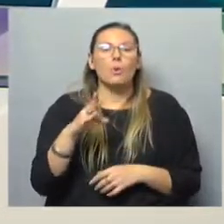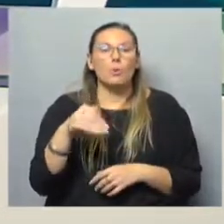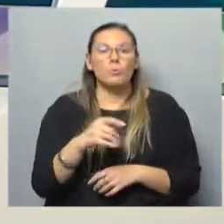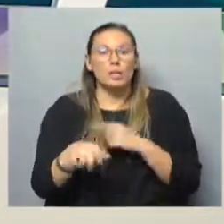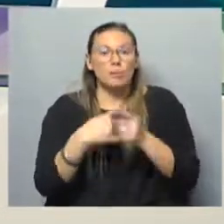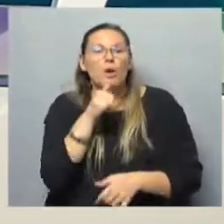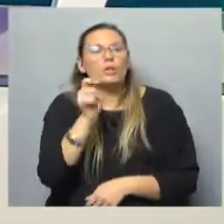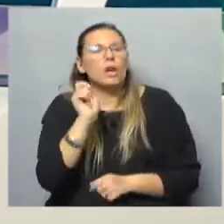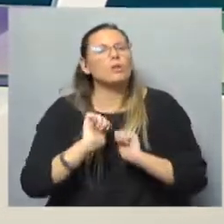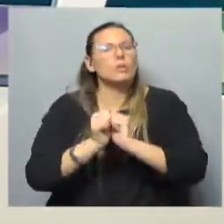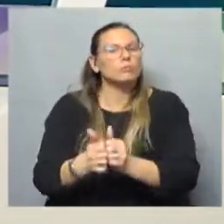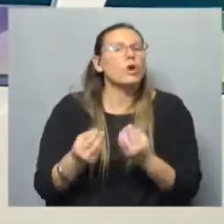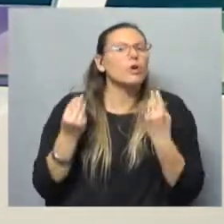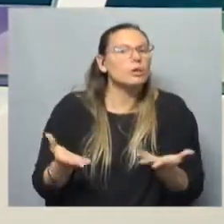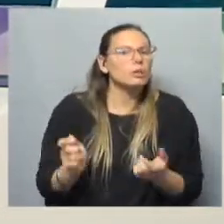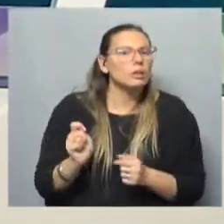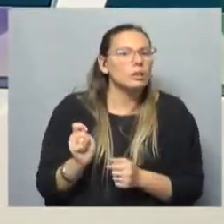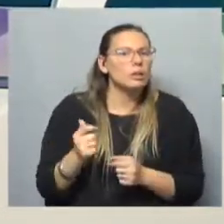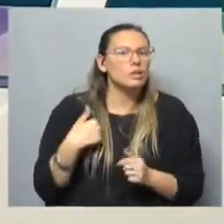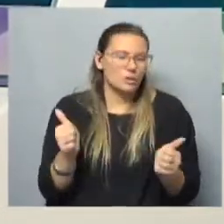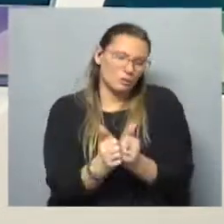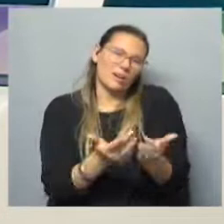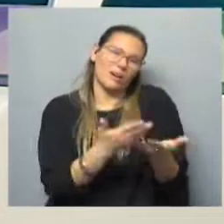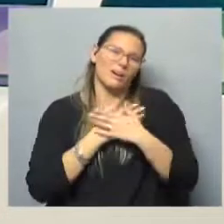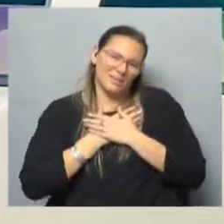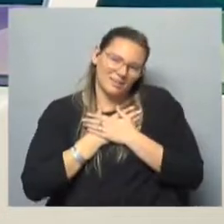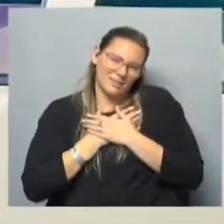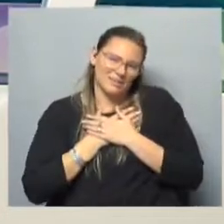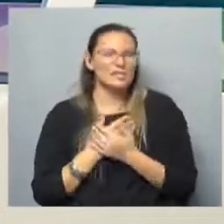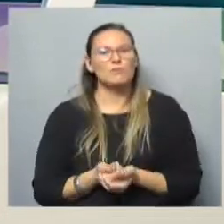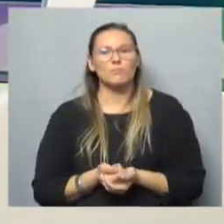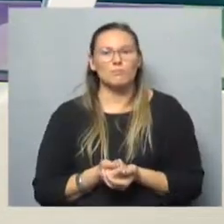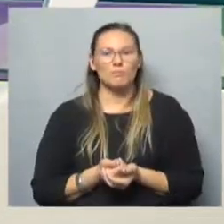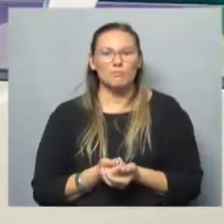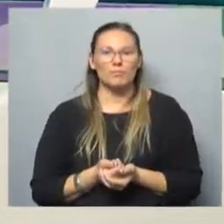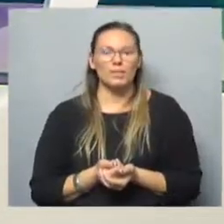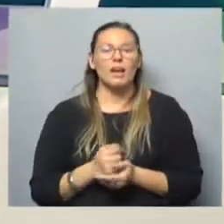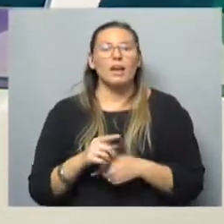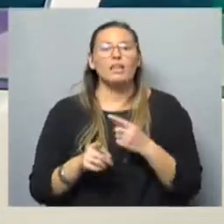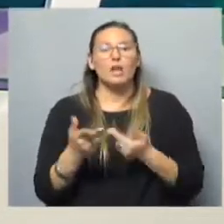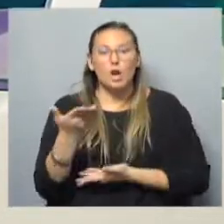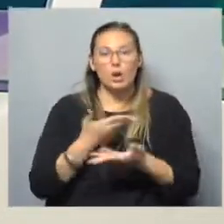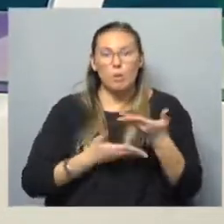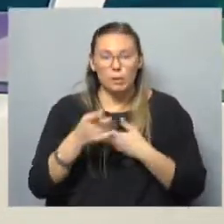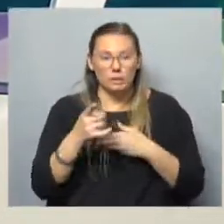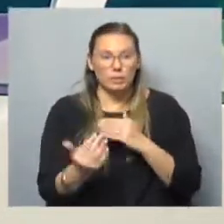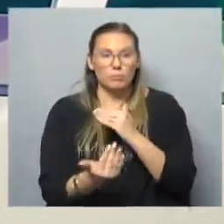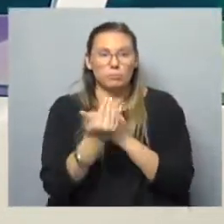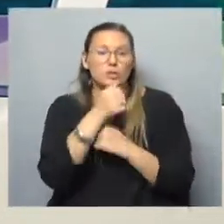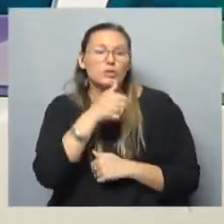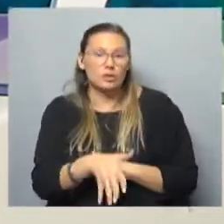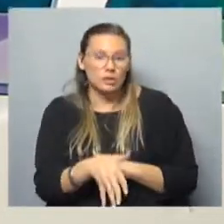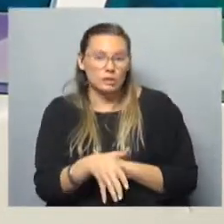quién irías. ¿Con quién irías? Yo contigo. Ah, es tan divina. Y después compartís esta publicación en tus